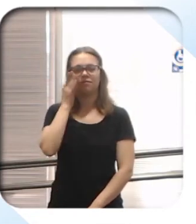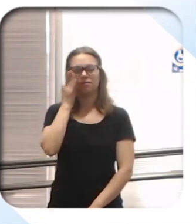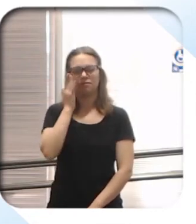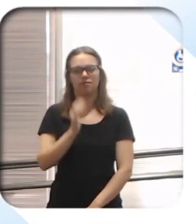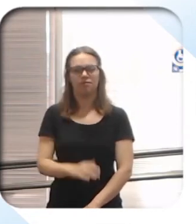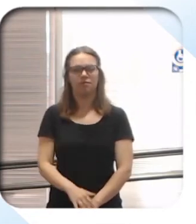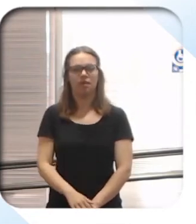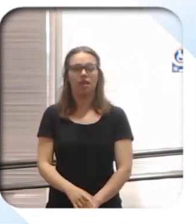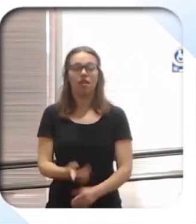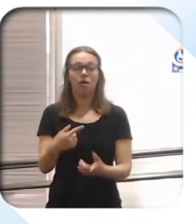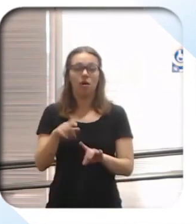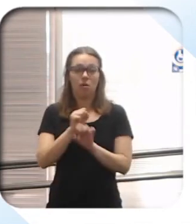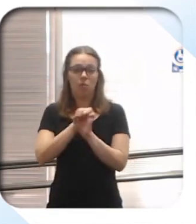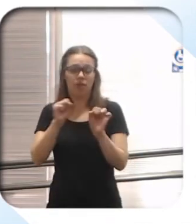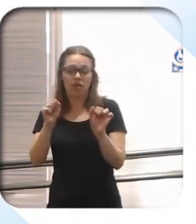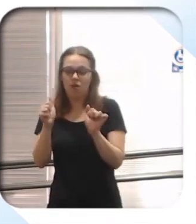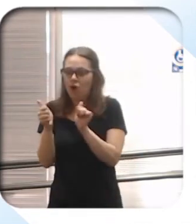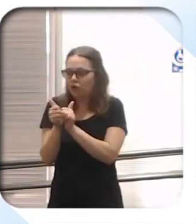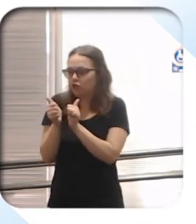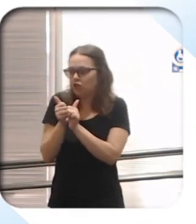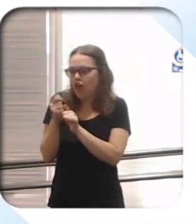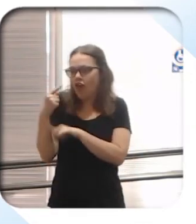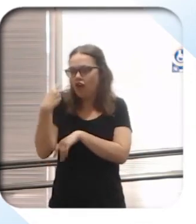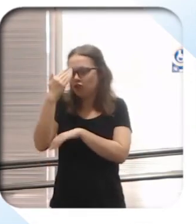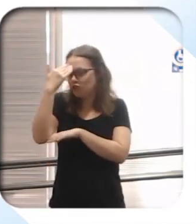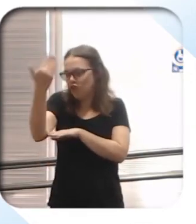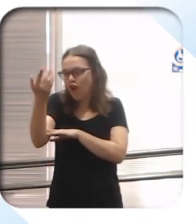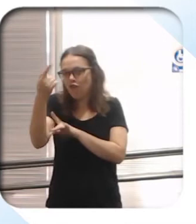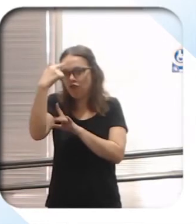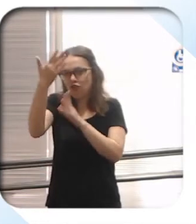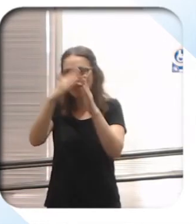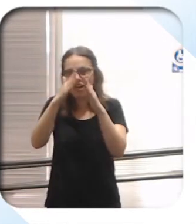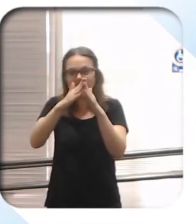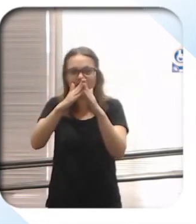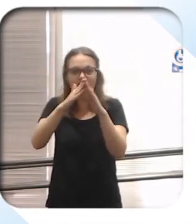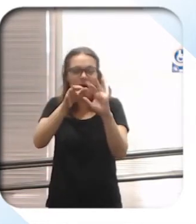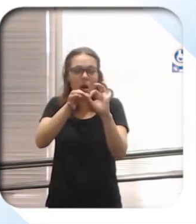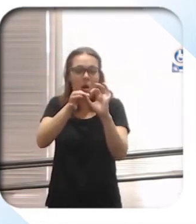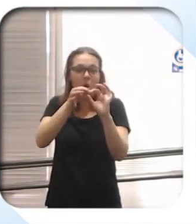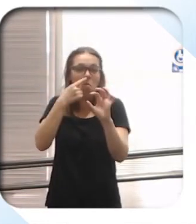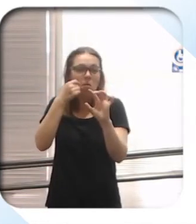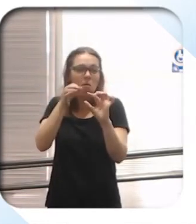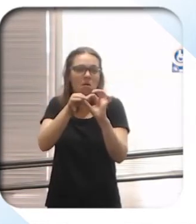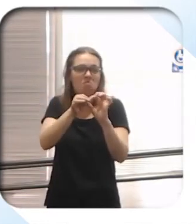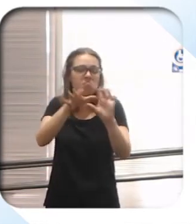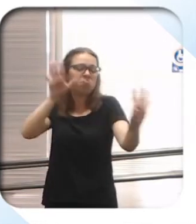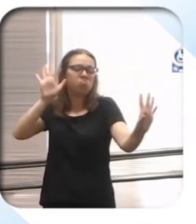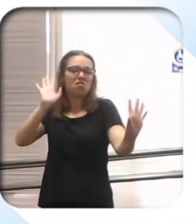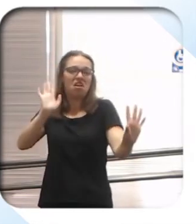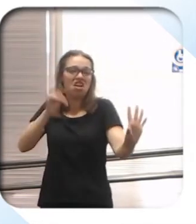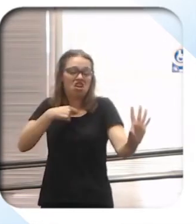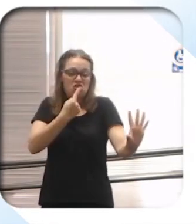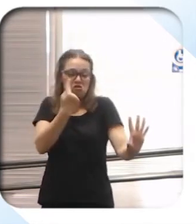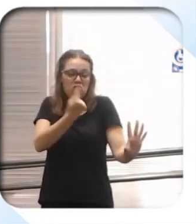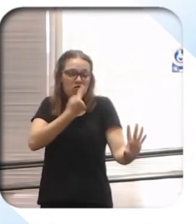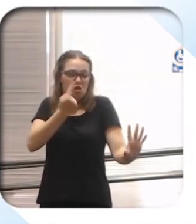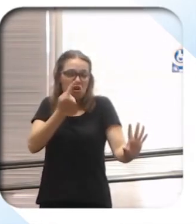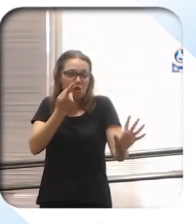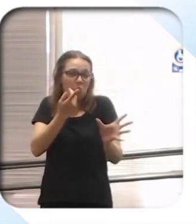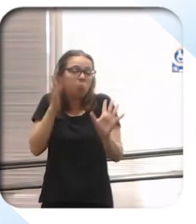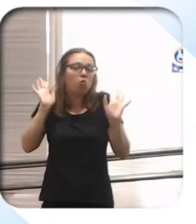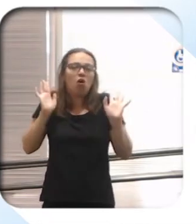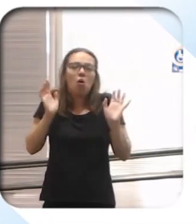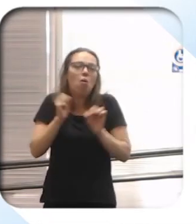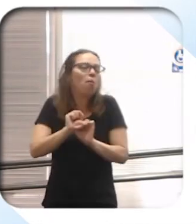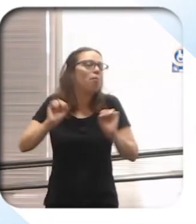Después que pudimos convivir en un cuartito del fondo, los padres se desentendieron de nosotros. Nos arreglamos como pudimos